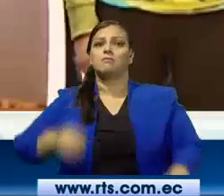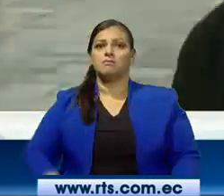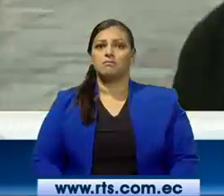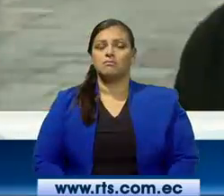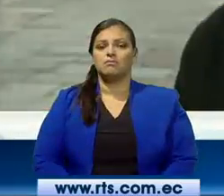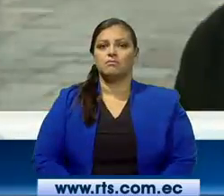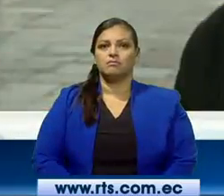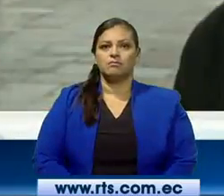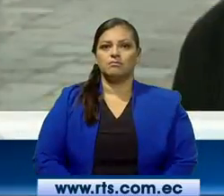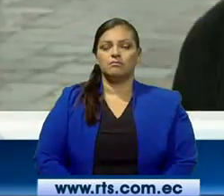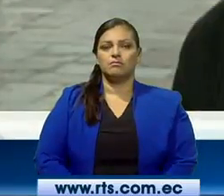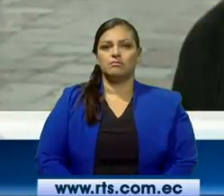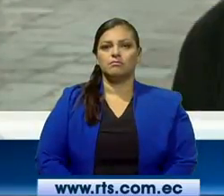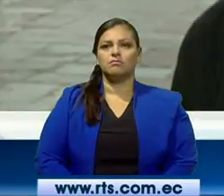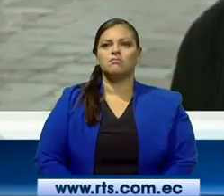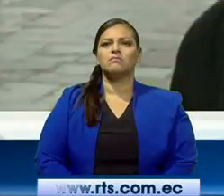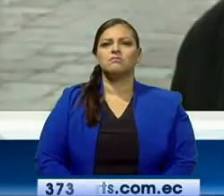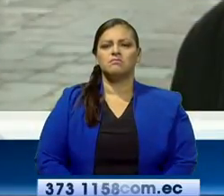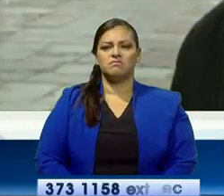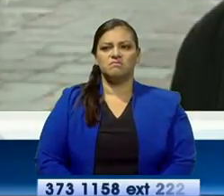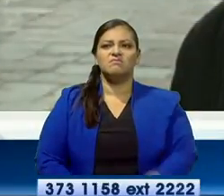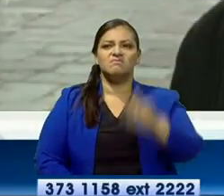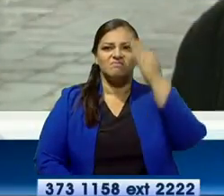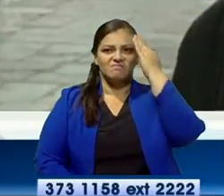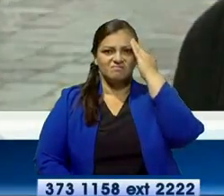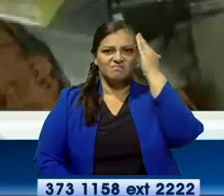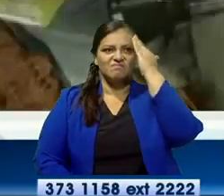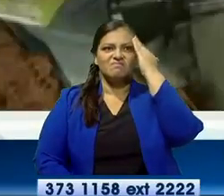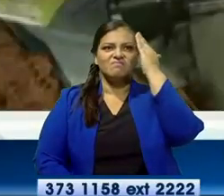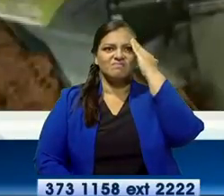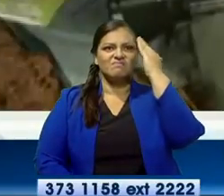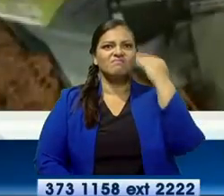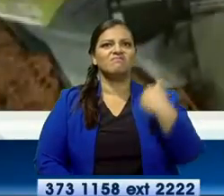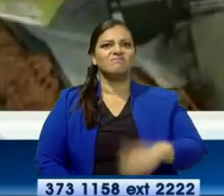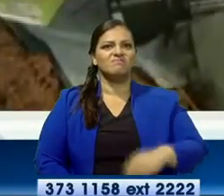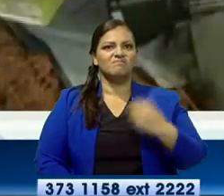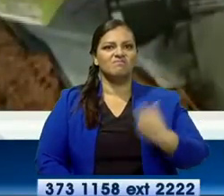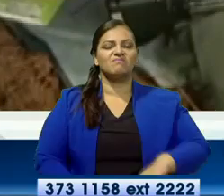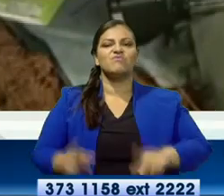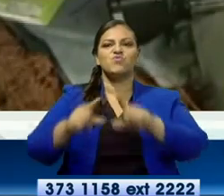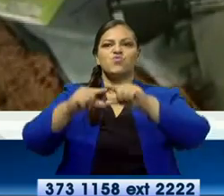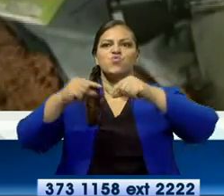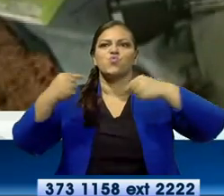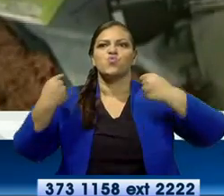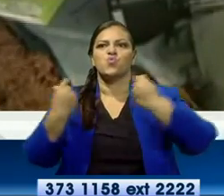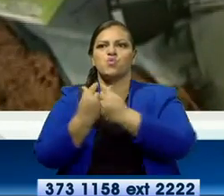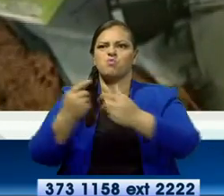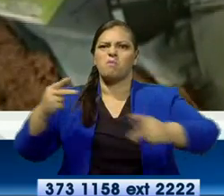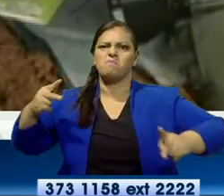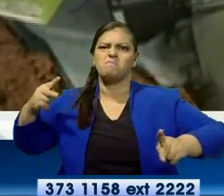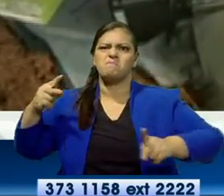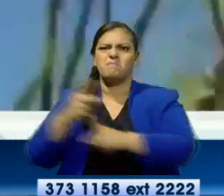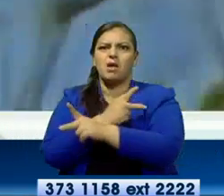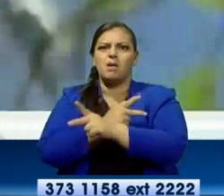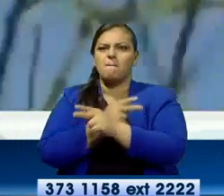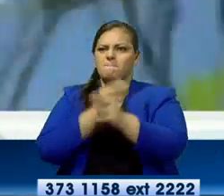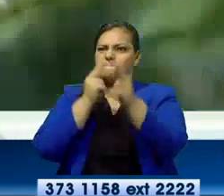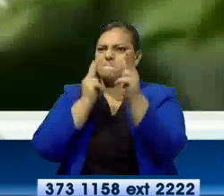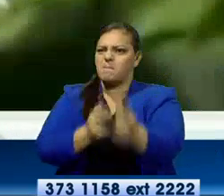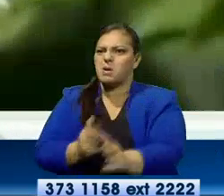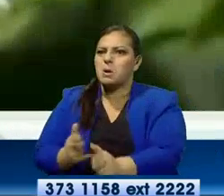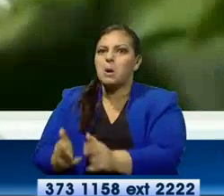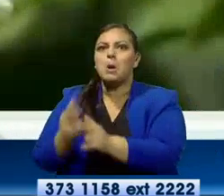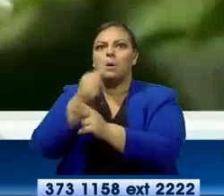simple. Detrás de esto hay algo mucho más poderoso y es la intención de un grupo armado al servicio del